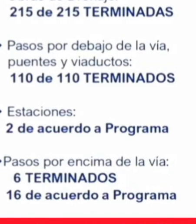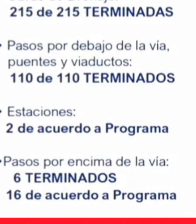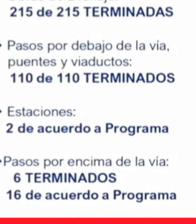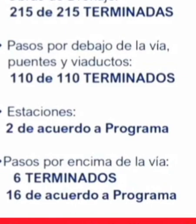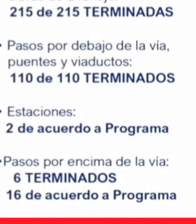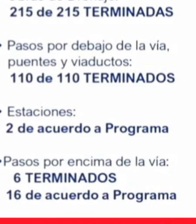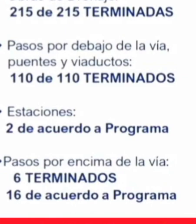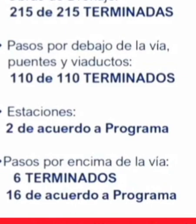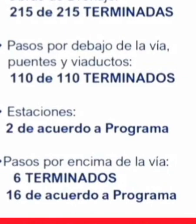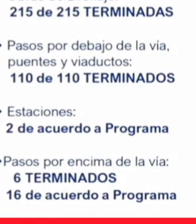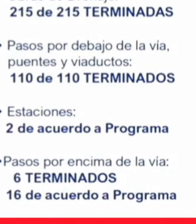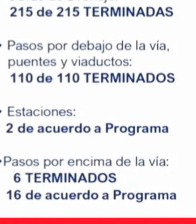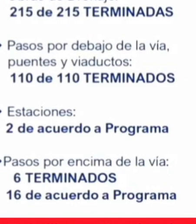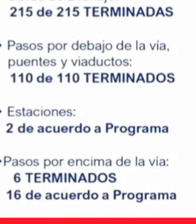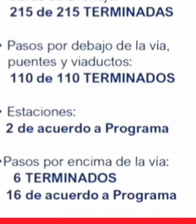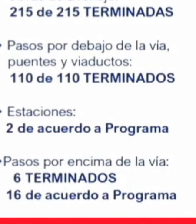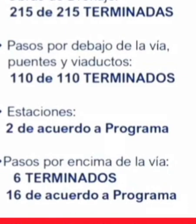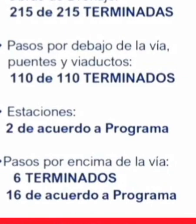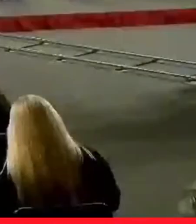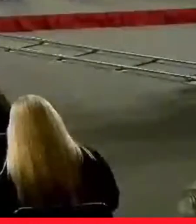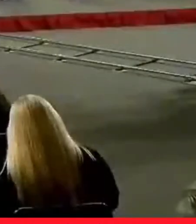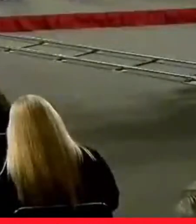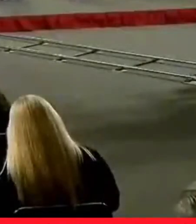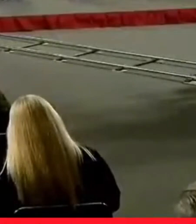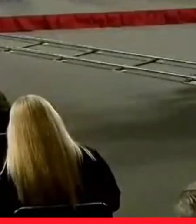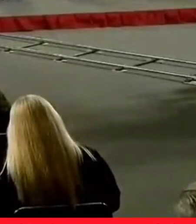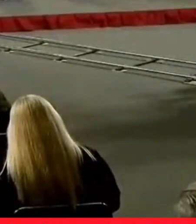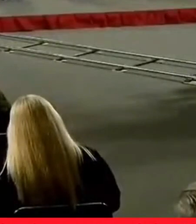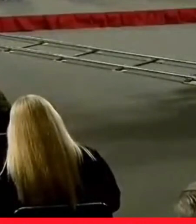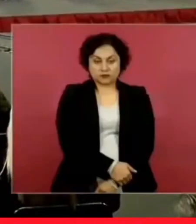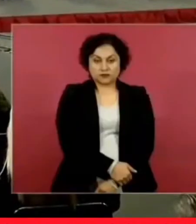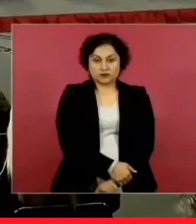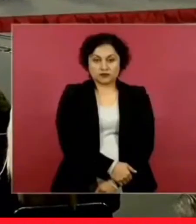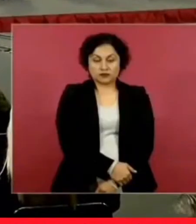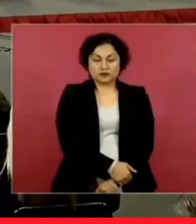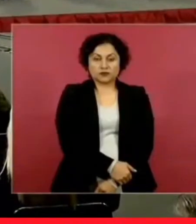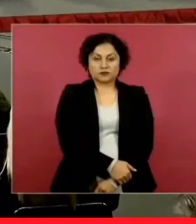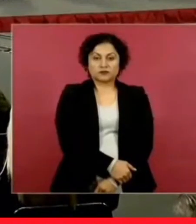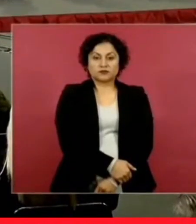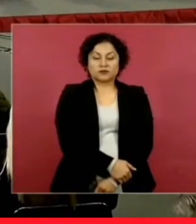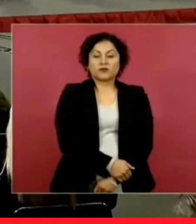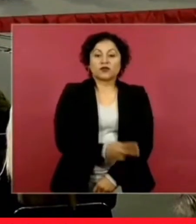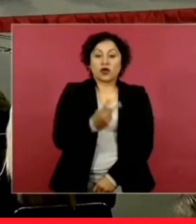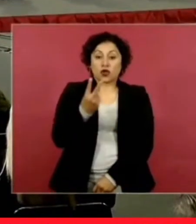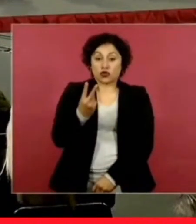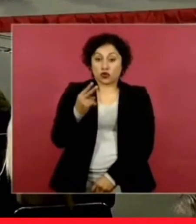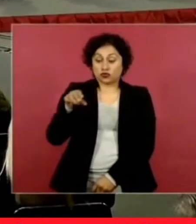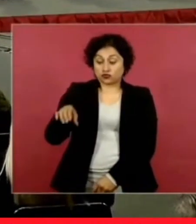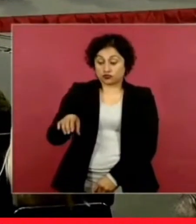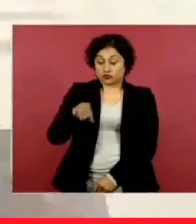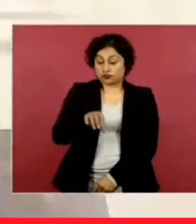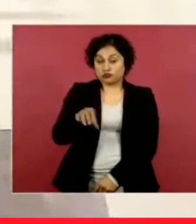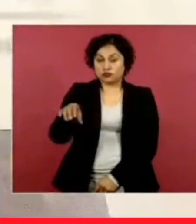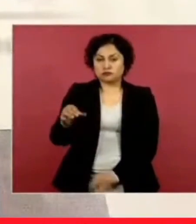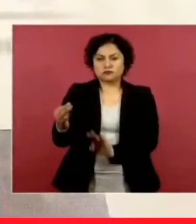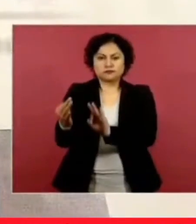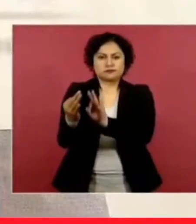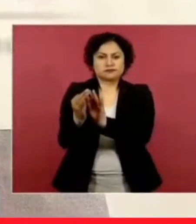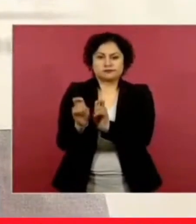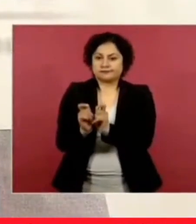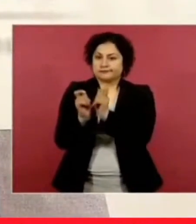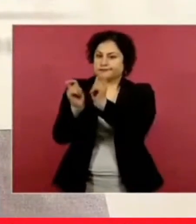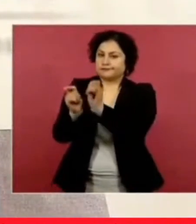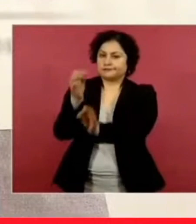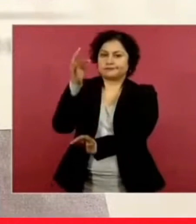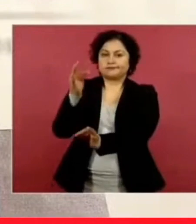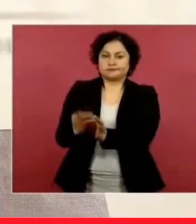terminados este las dos estaciones también están muy próximas a ser entregadas tal tal cual